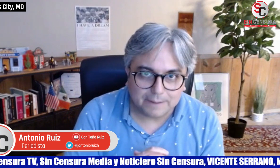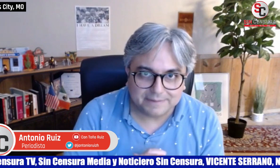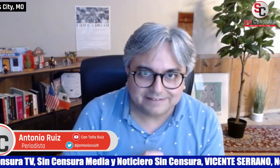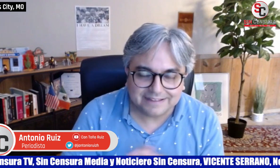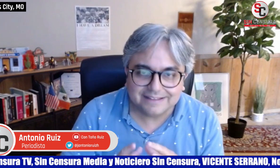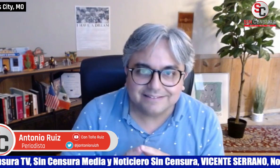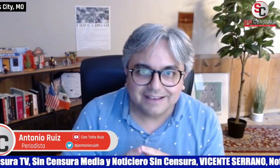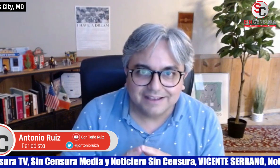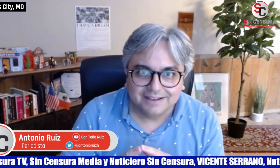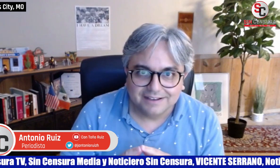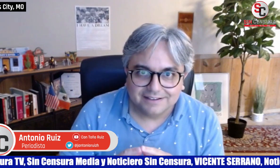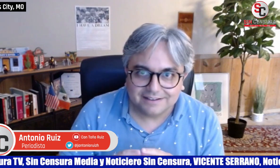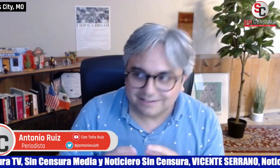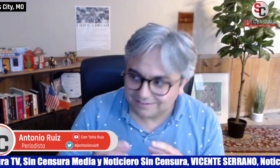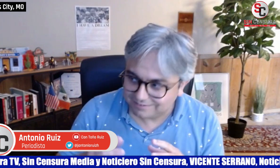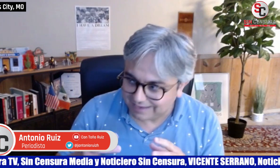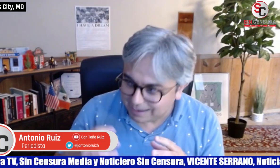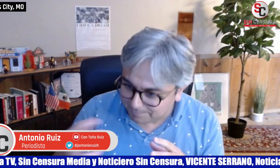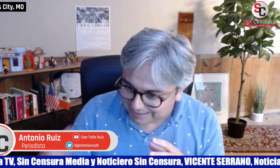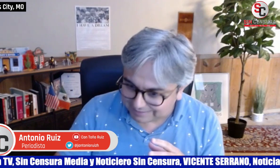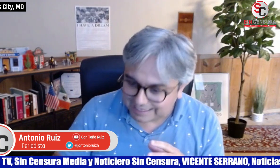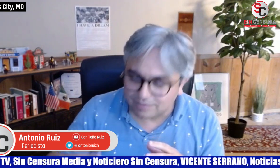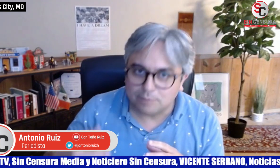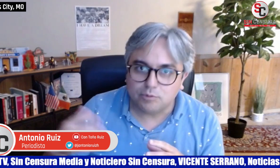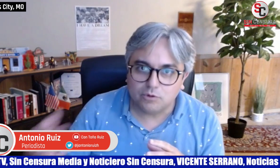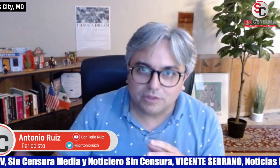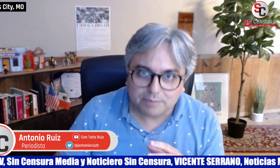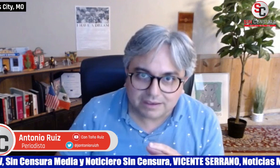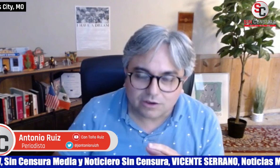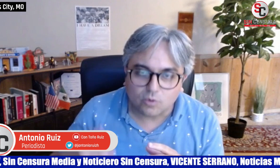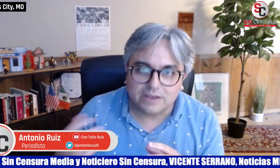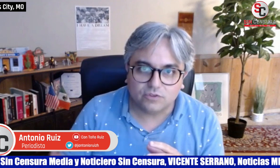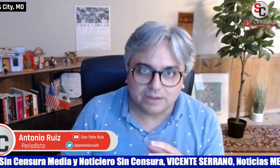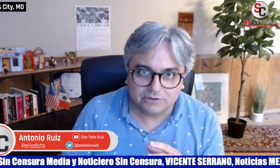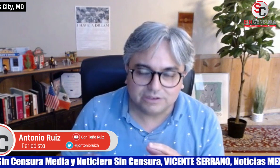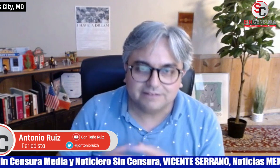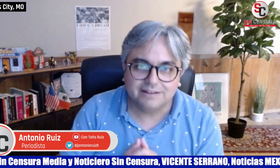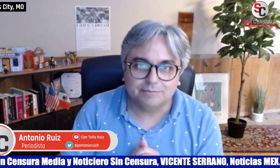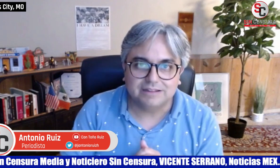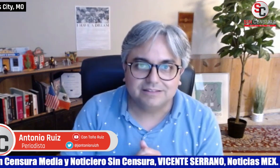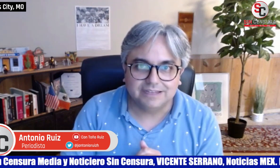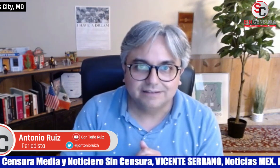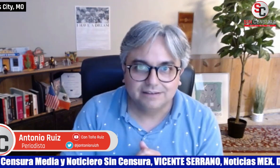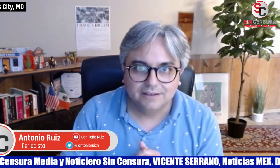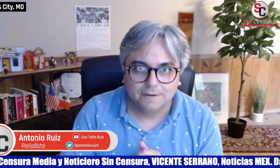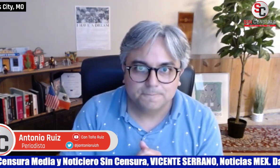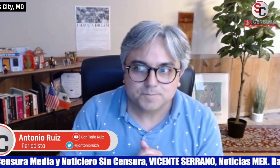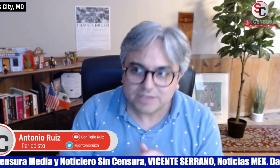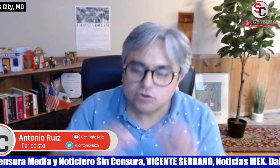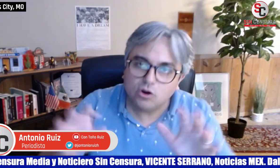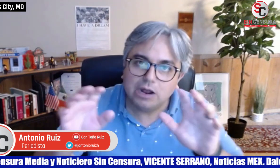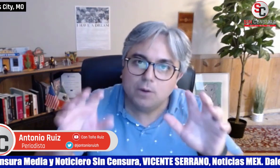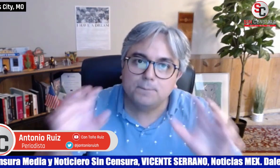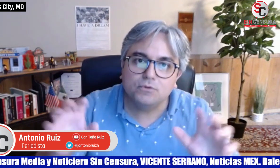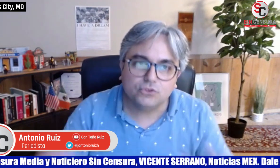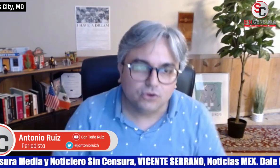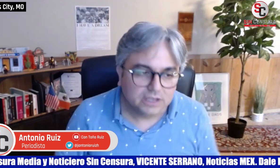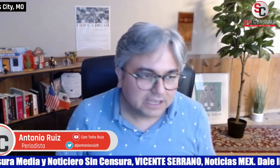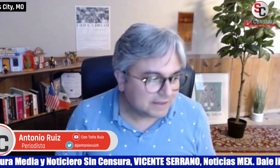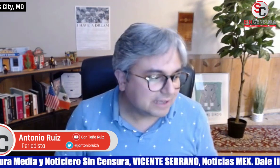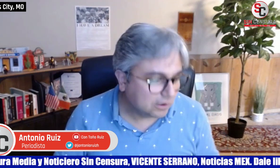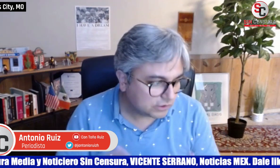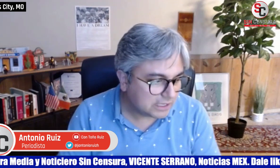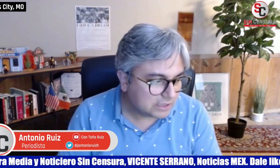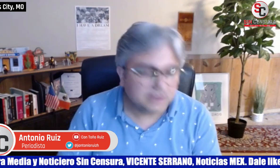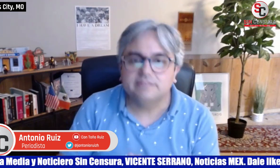buscó la presidencia, se ha planteado al pueblo de México una y otra vez una serie de mentiras. Y llegó a un punto